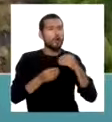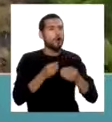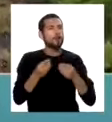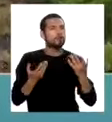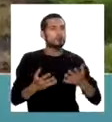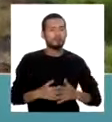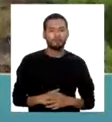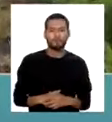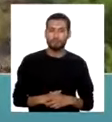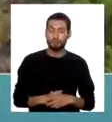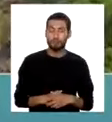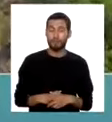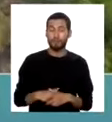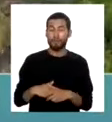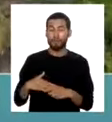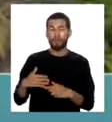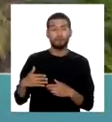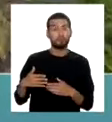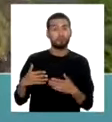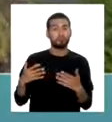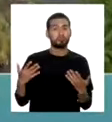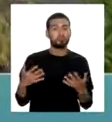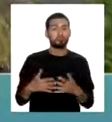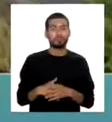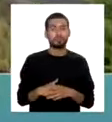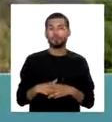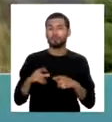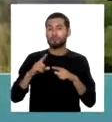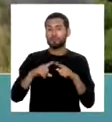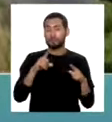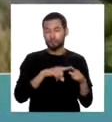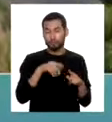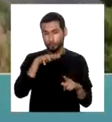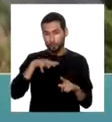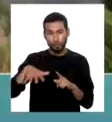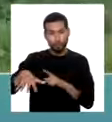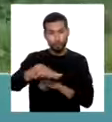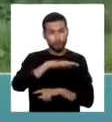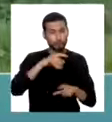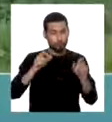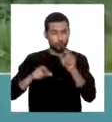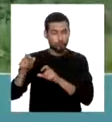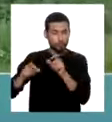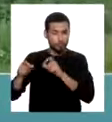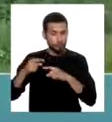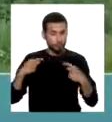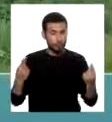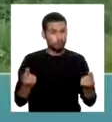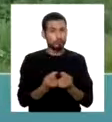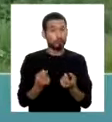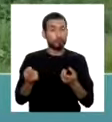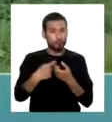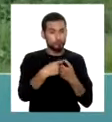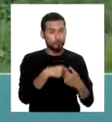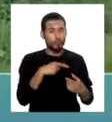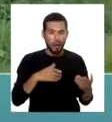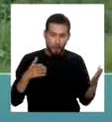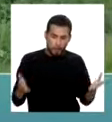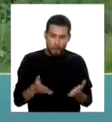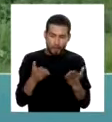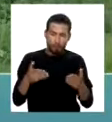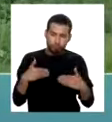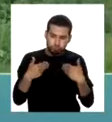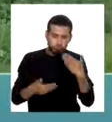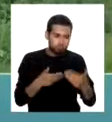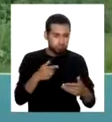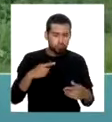esto? A lo largo de, digamos, de todos los usuarios que intervienen en el proyecto, se hace bastante promoción para que